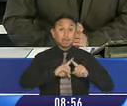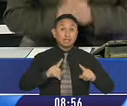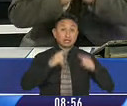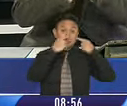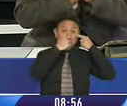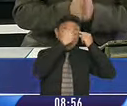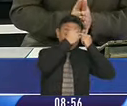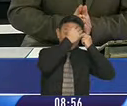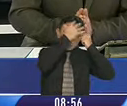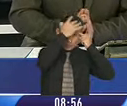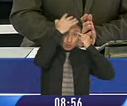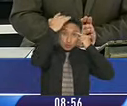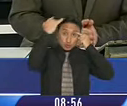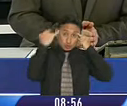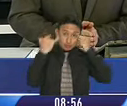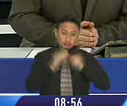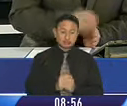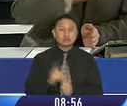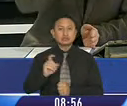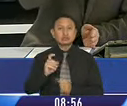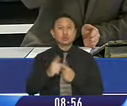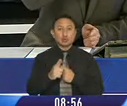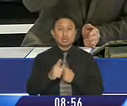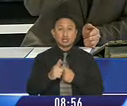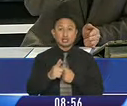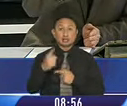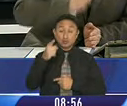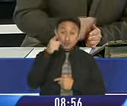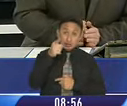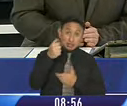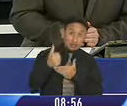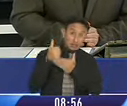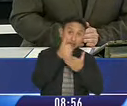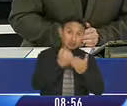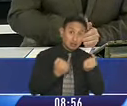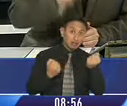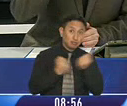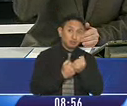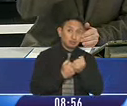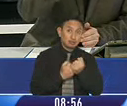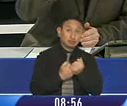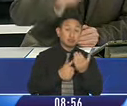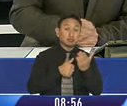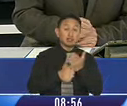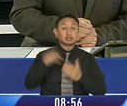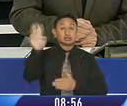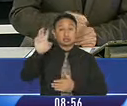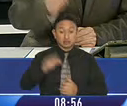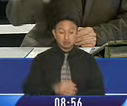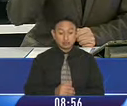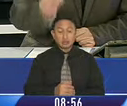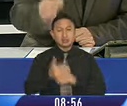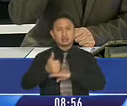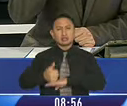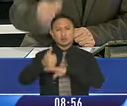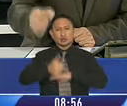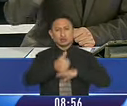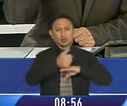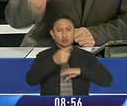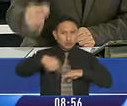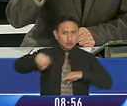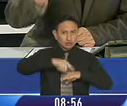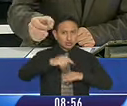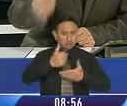cerebro y depende de la atención inmediata que pueda dar usted. ¿A quién hablo? El Ministerio de Salud. A las entidades que tienen que